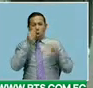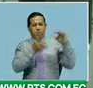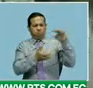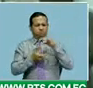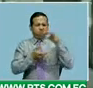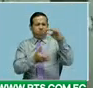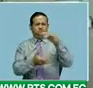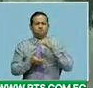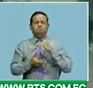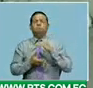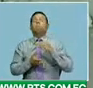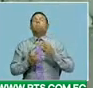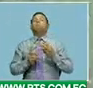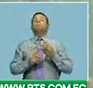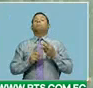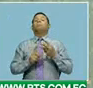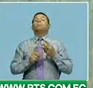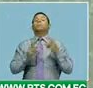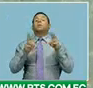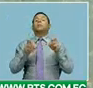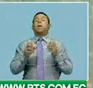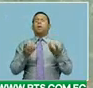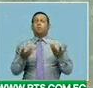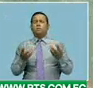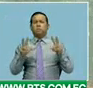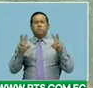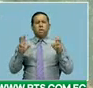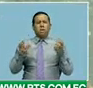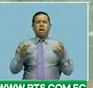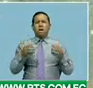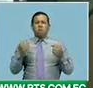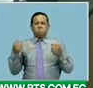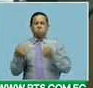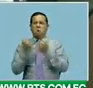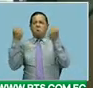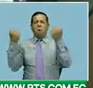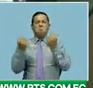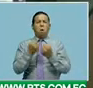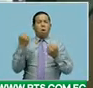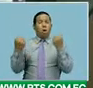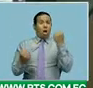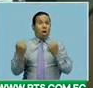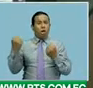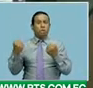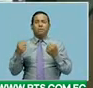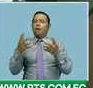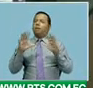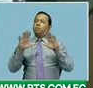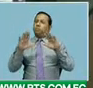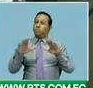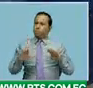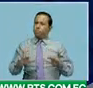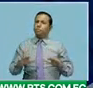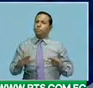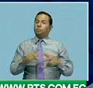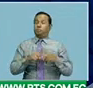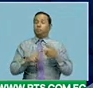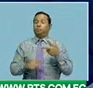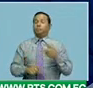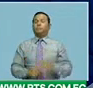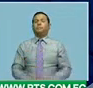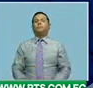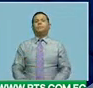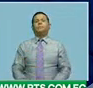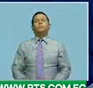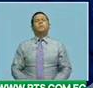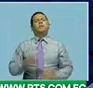Además, informó que se registraron menos siniestros viales en el país. Informó Carolina Basante. En comparación con